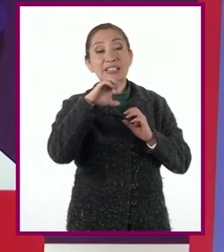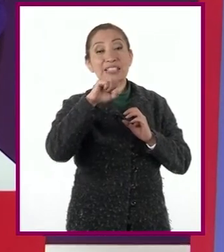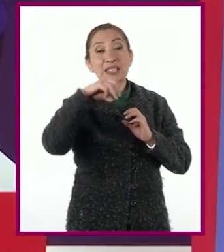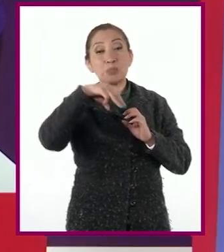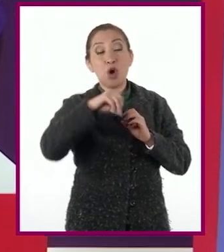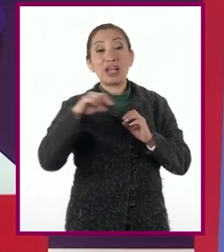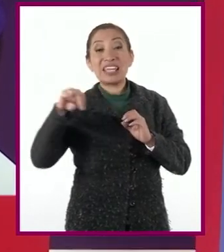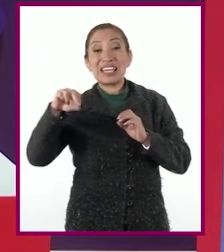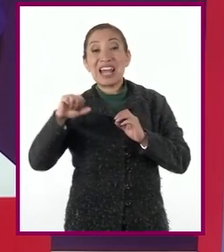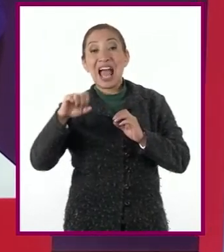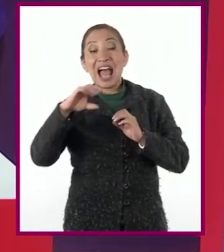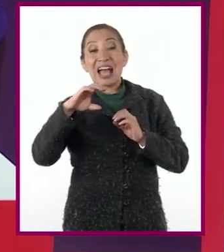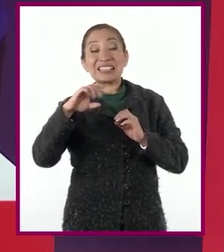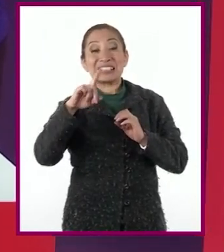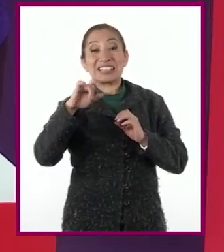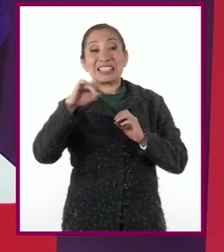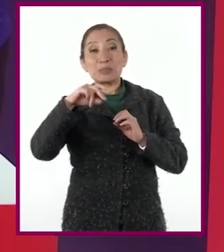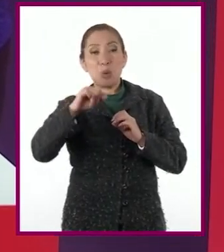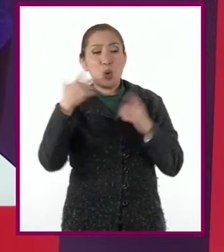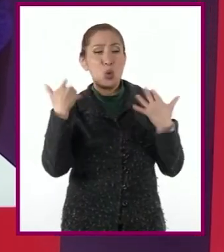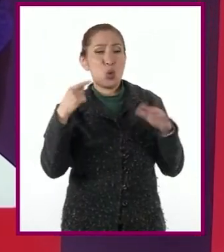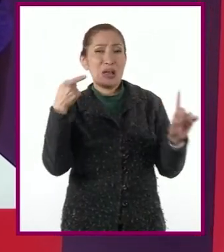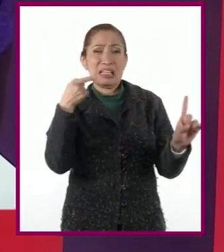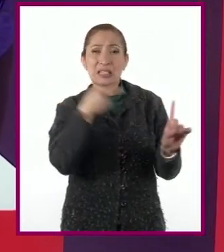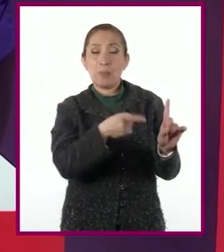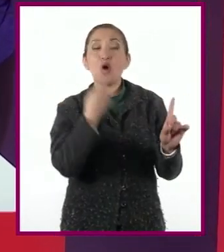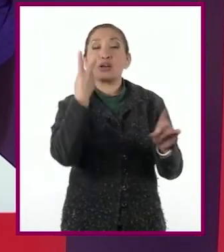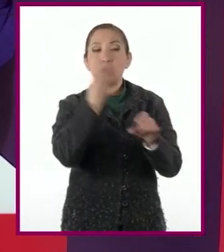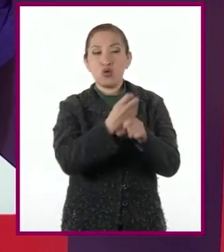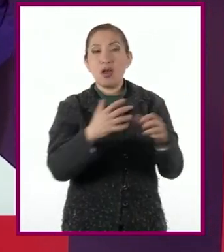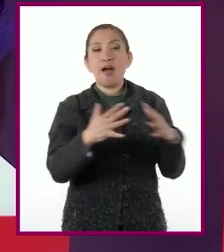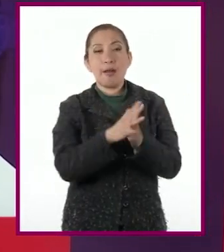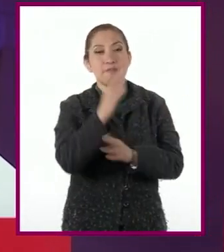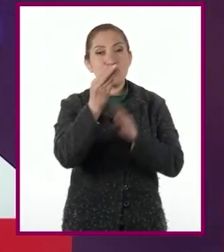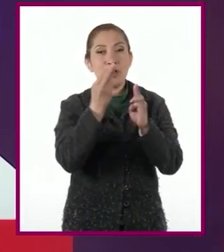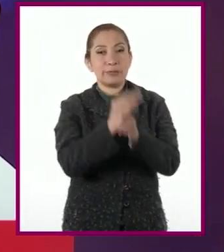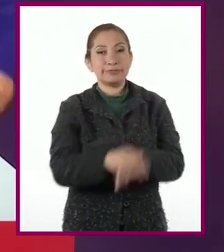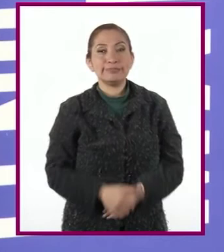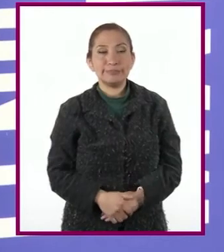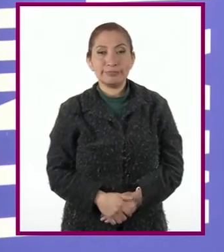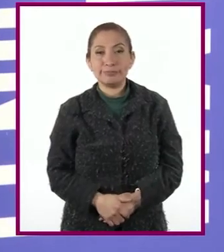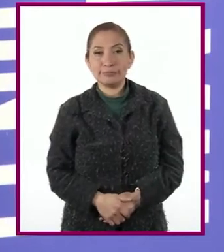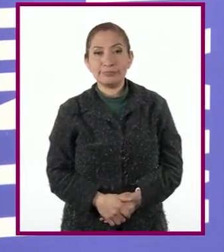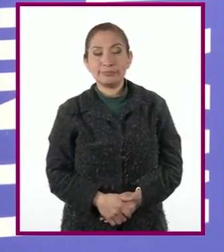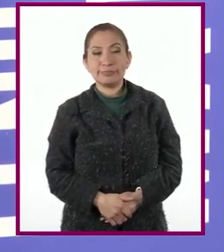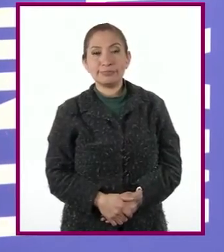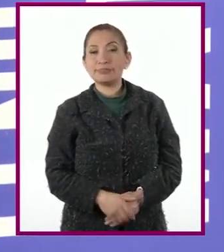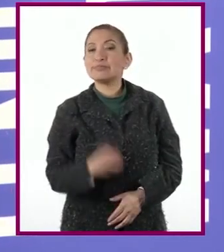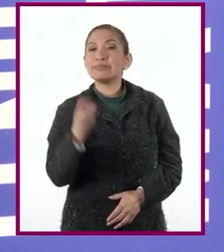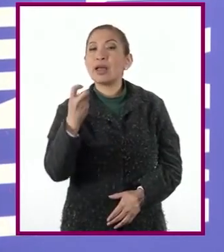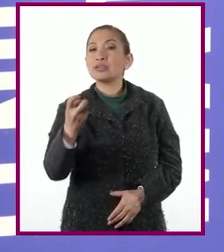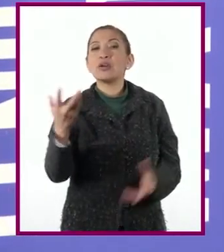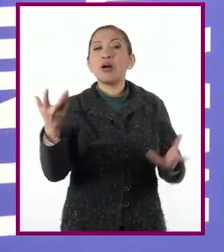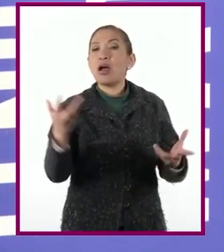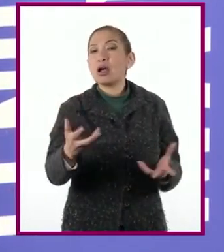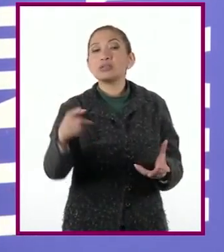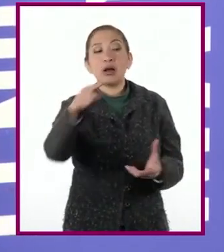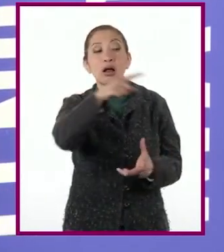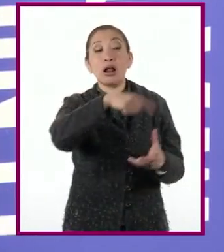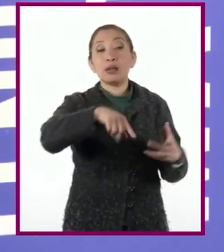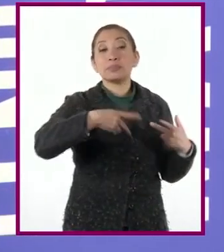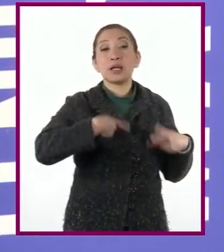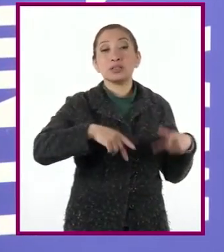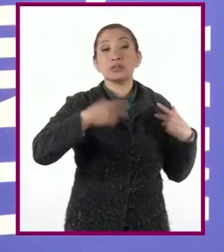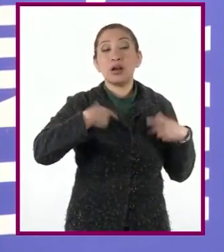el nazismo, que serían una causa directa de la Segunda Guerra Mundial. Esto provocó que la